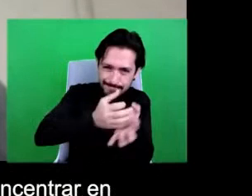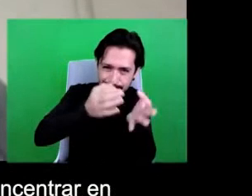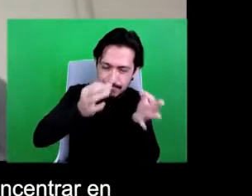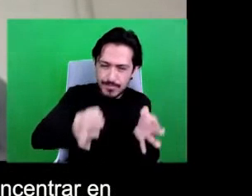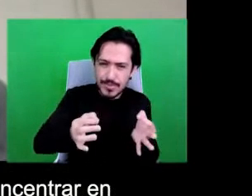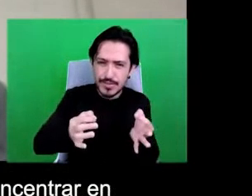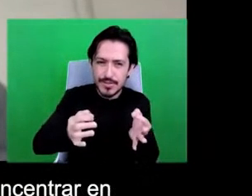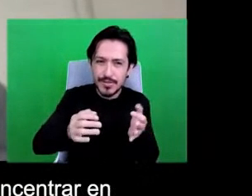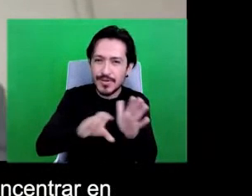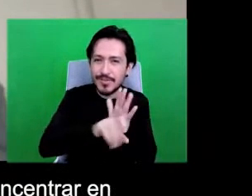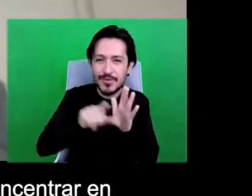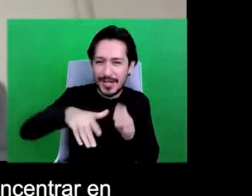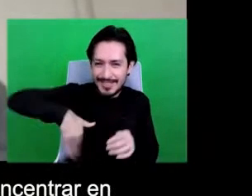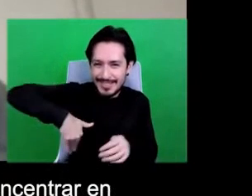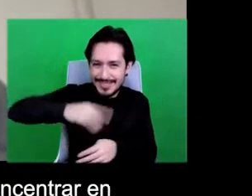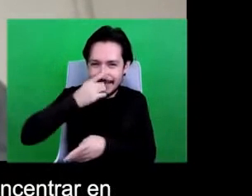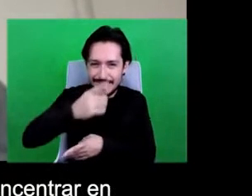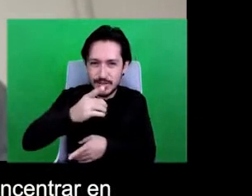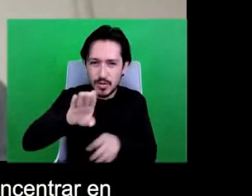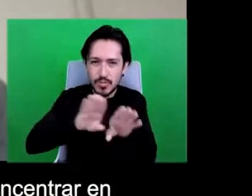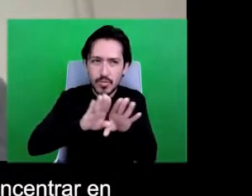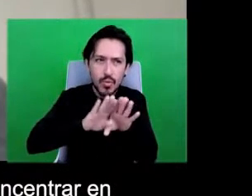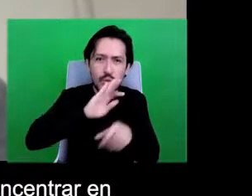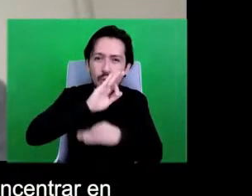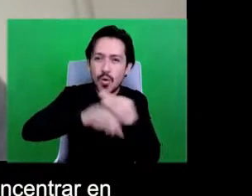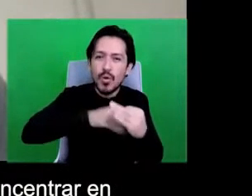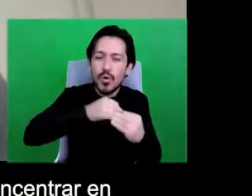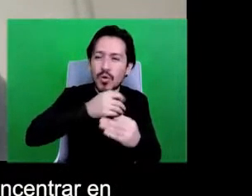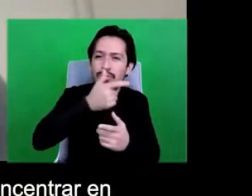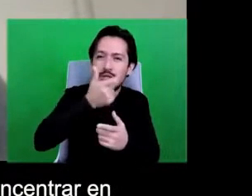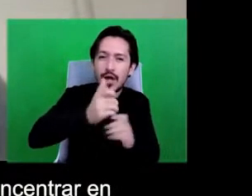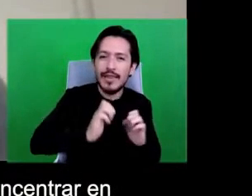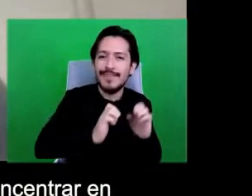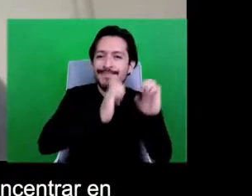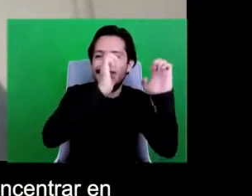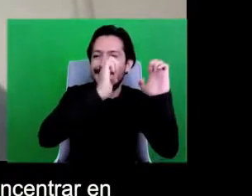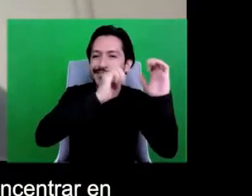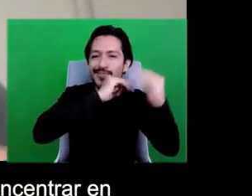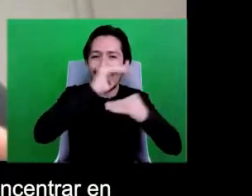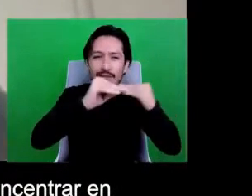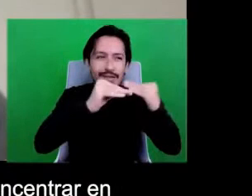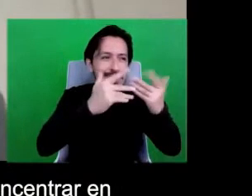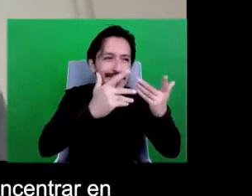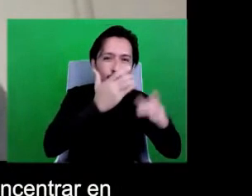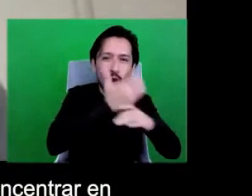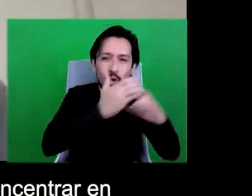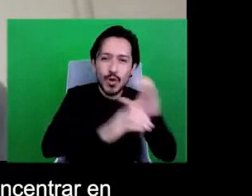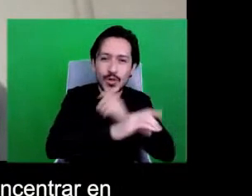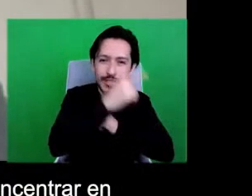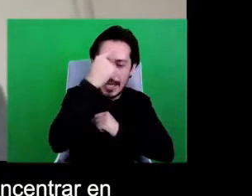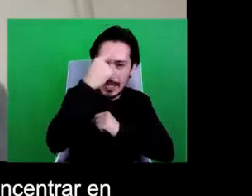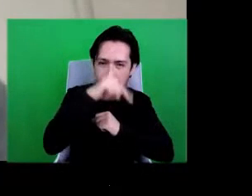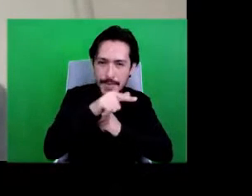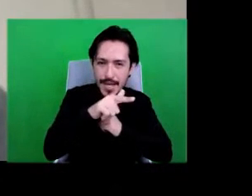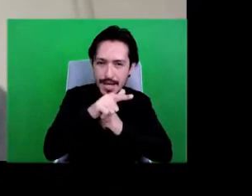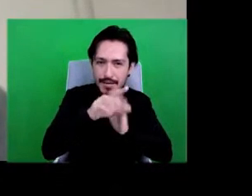como decías, la infraestructura o el servicio que se pueda llegar a concentrar en Guadalajara y entendiendo Guadalajara como un